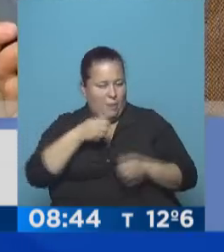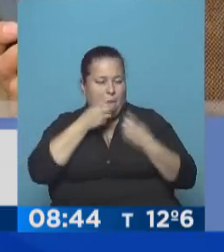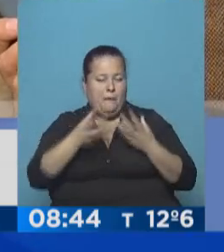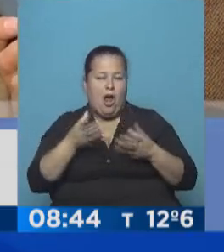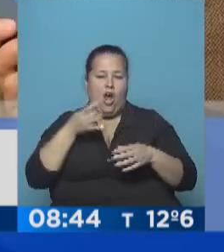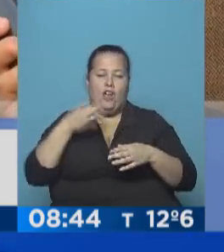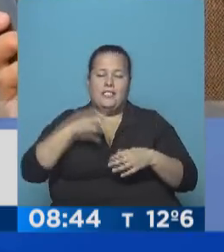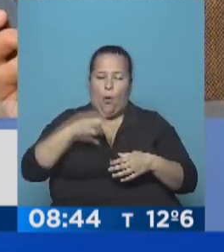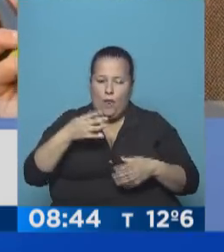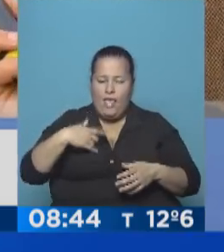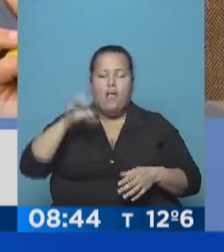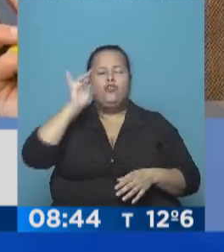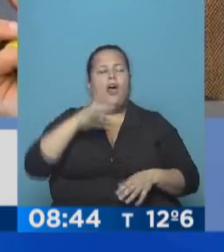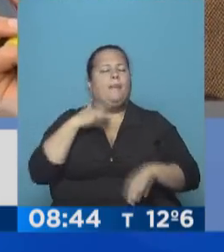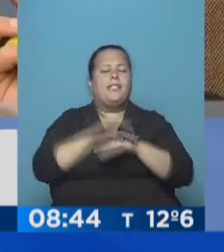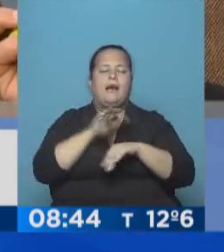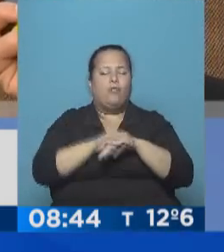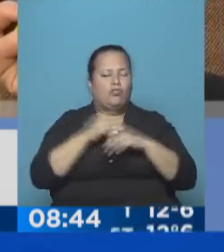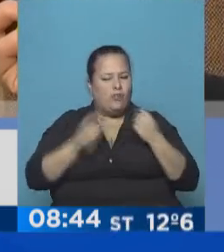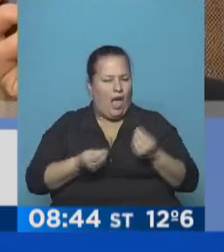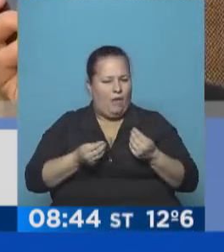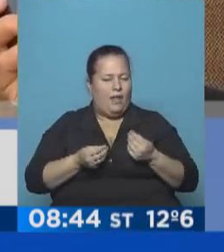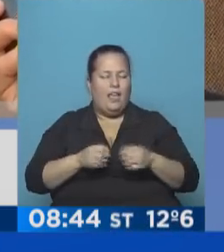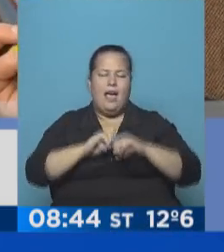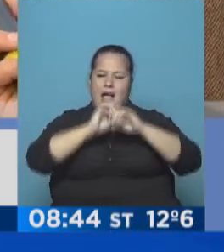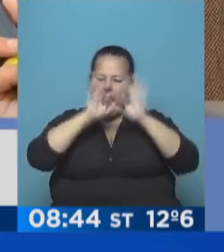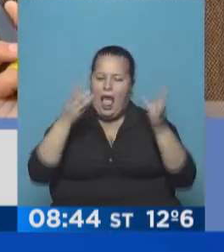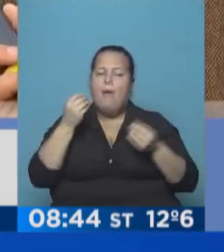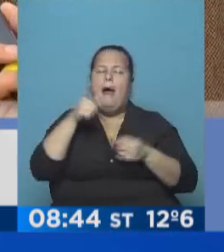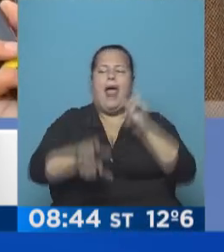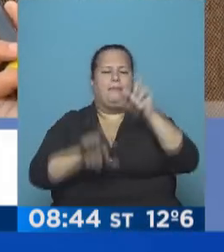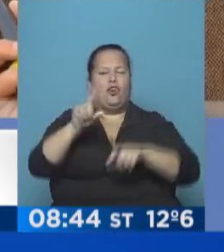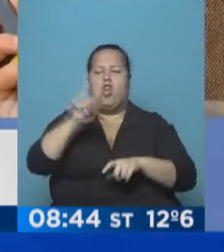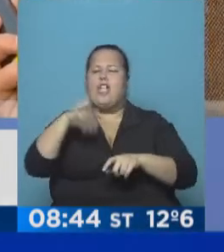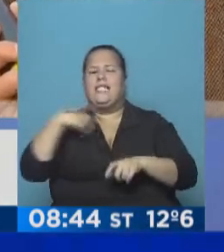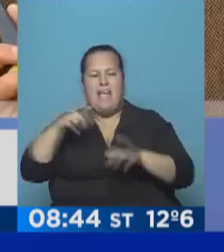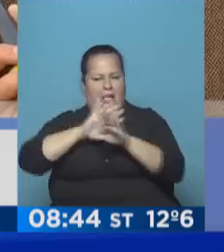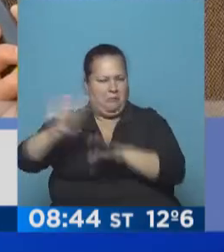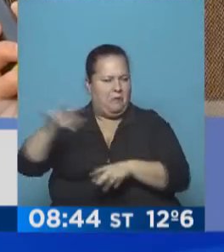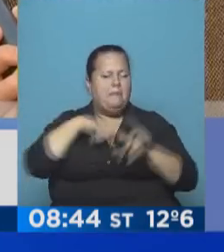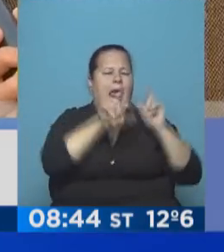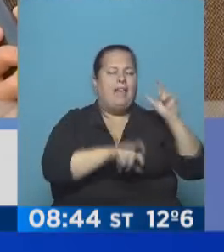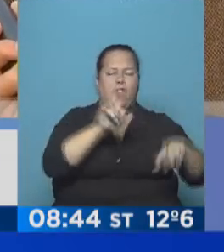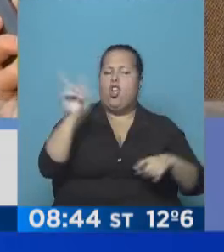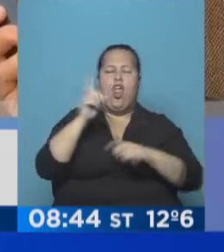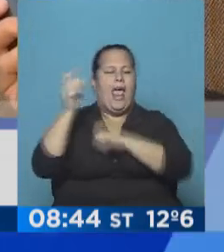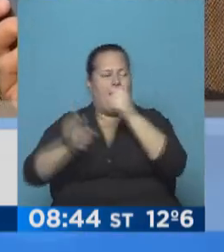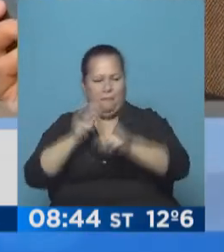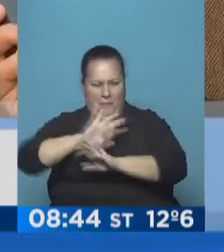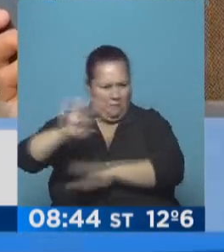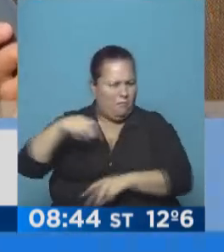servicio de seguridad. Nuestro único compromiso es claro y es con los pasajeros, no es con los sindicalistas, no es con los